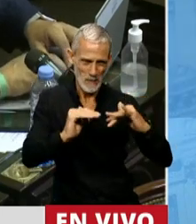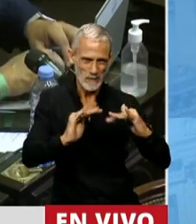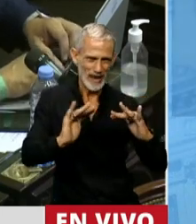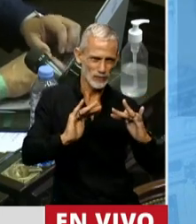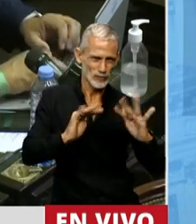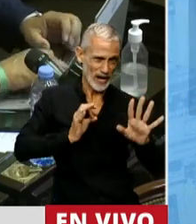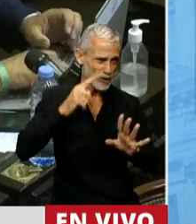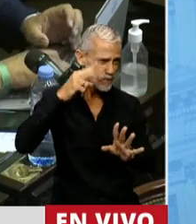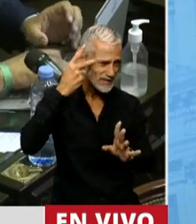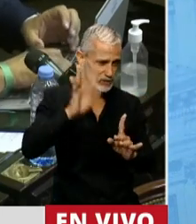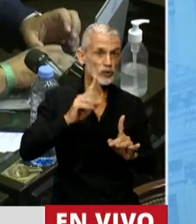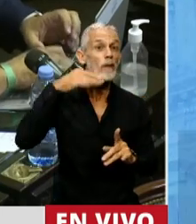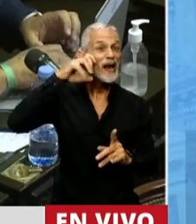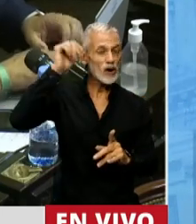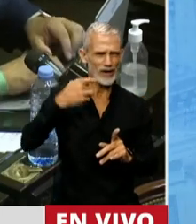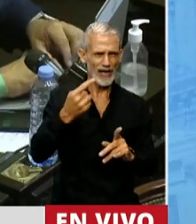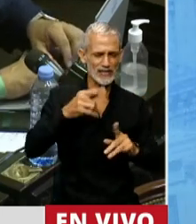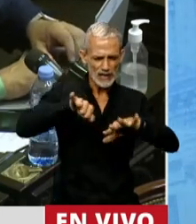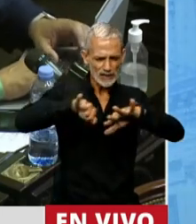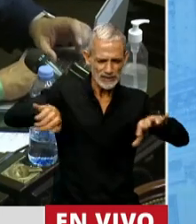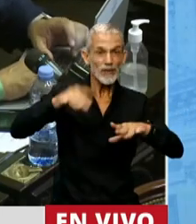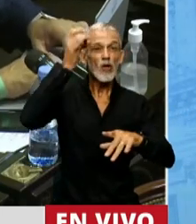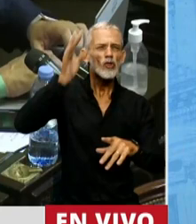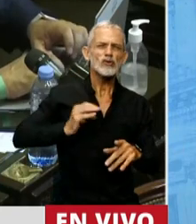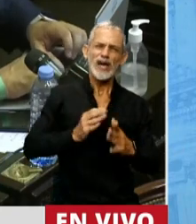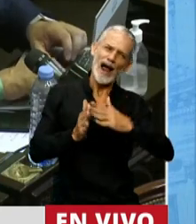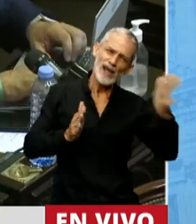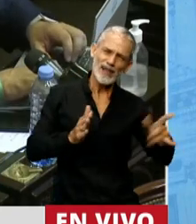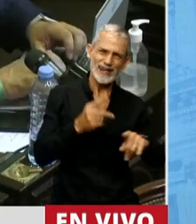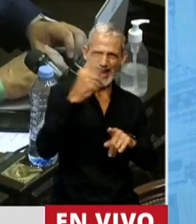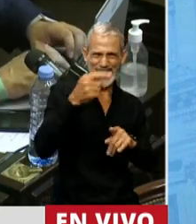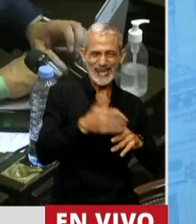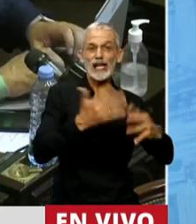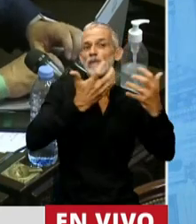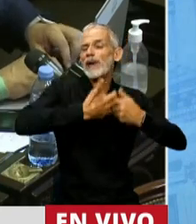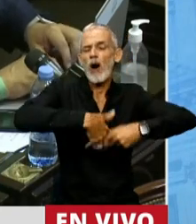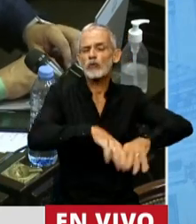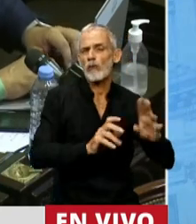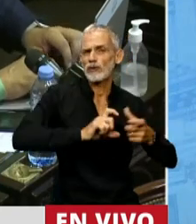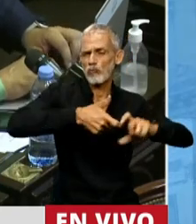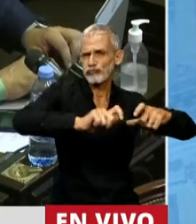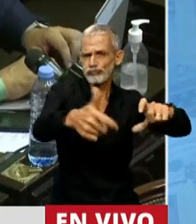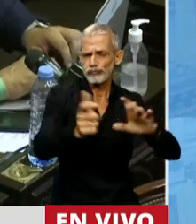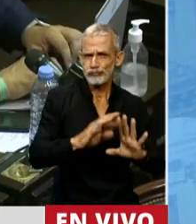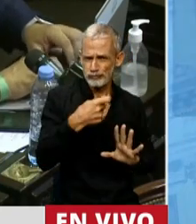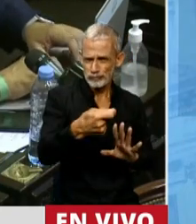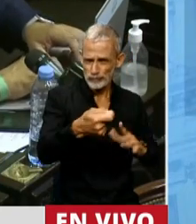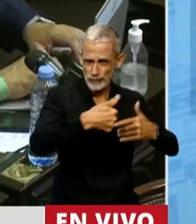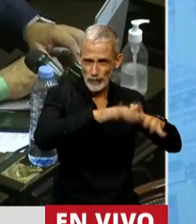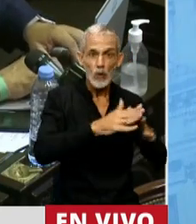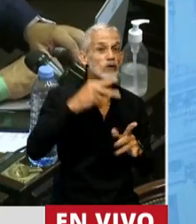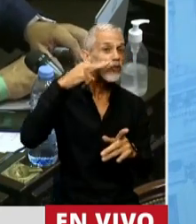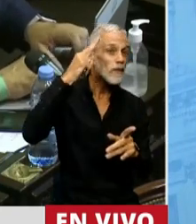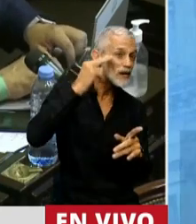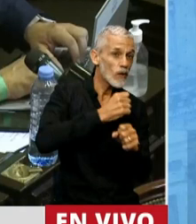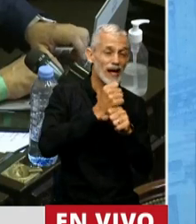el 2018. Dice Melconian, separando los 12 años de vigencia del sistema de ajustes automáticos en distintos subperiodos, Entre